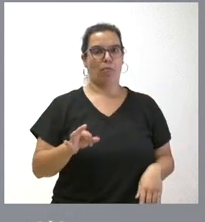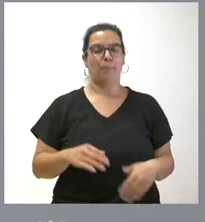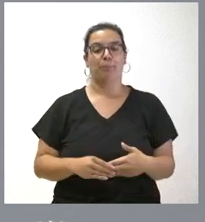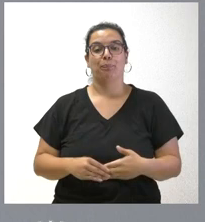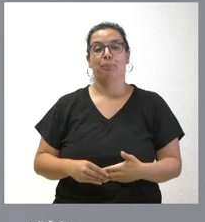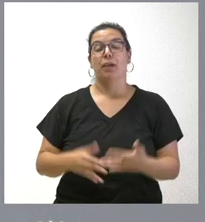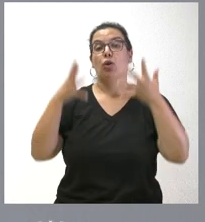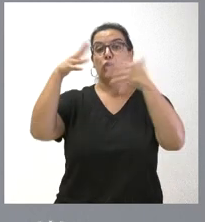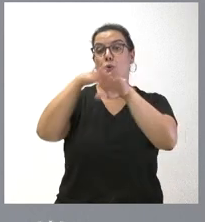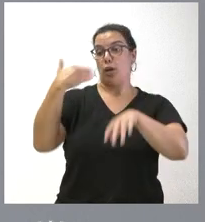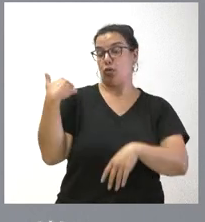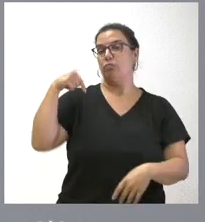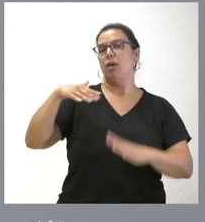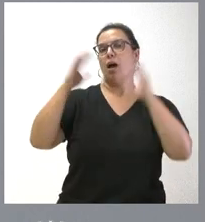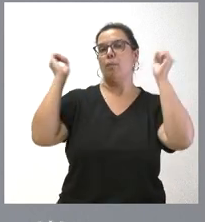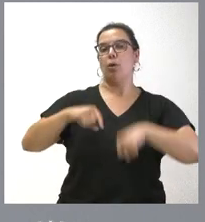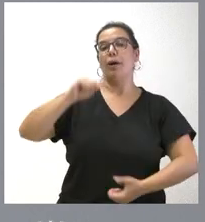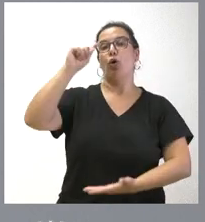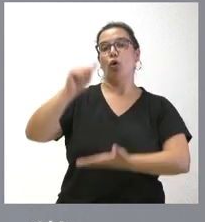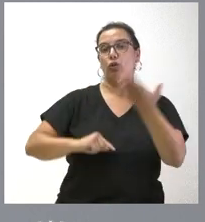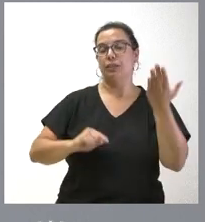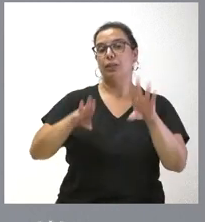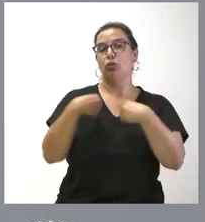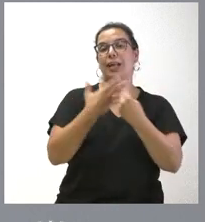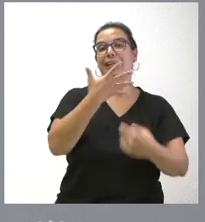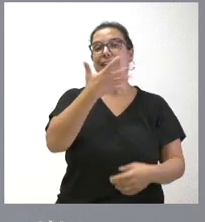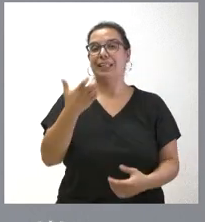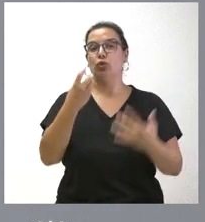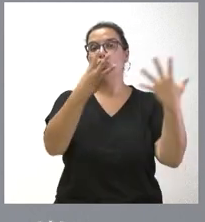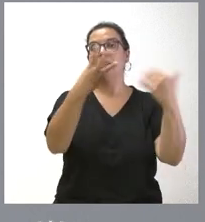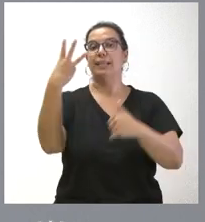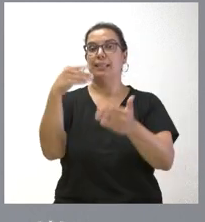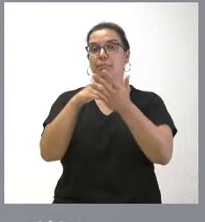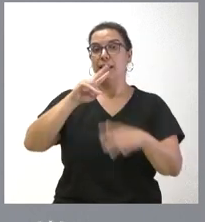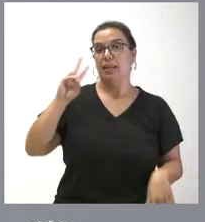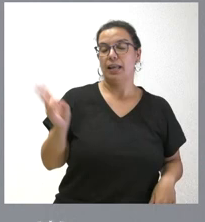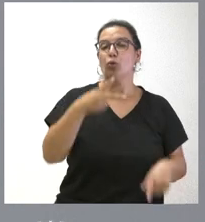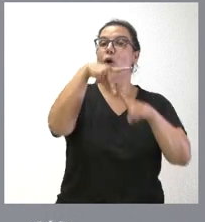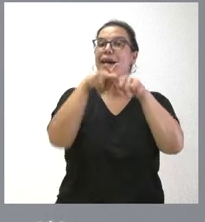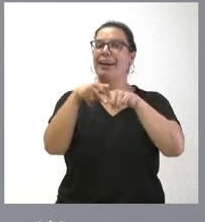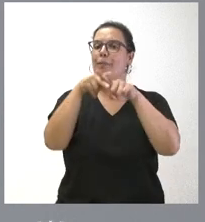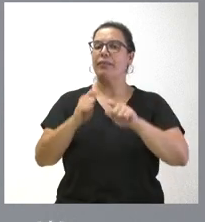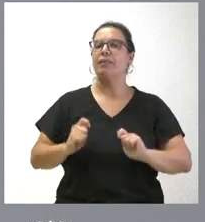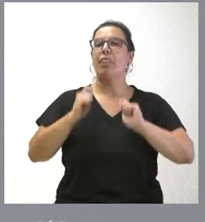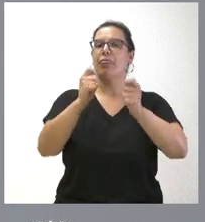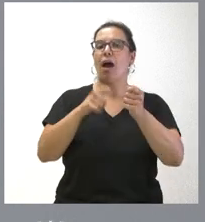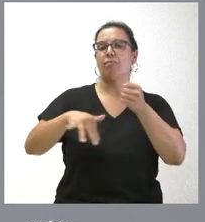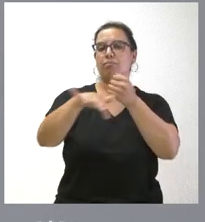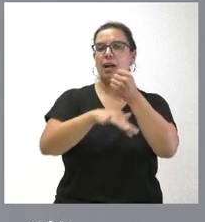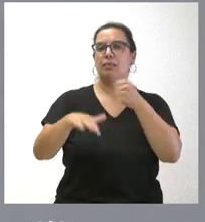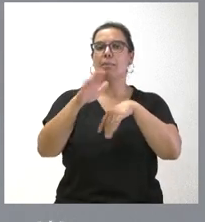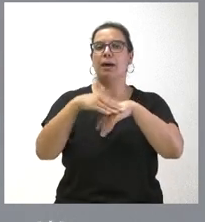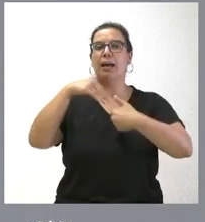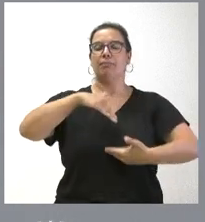consejo de gobierno aprobado contratar por un importe de 583.000 euros una herramienta que va a dar soporte a esta tela asistencia